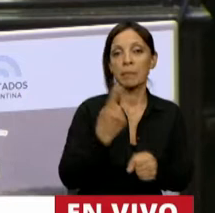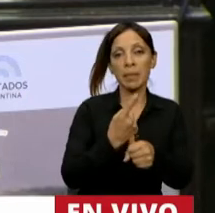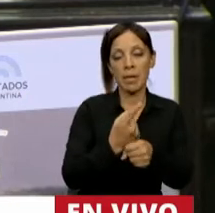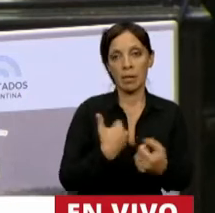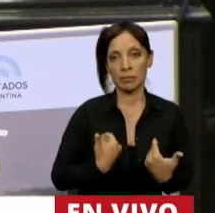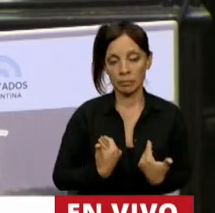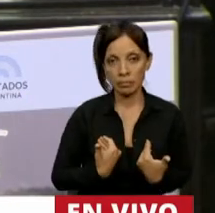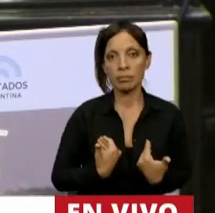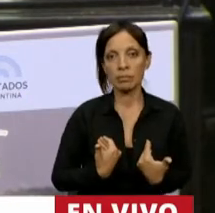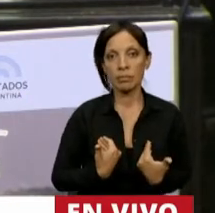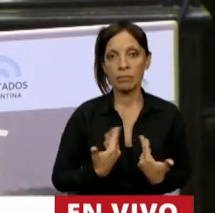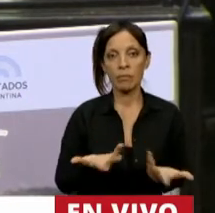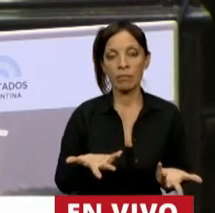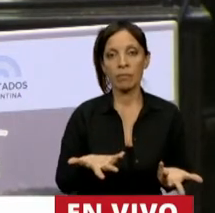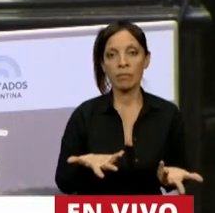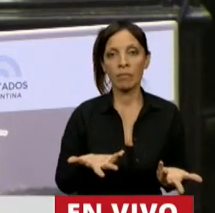término,